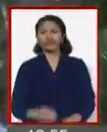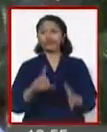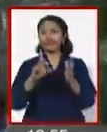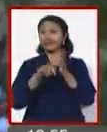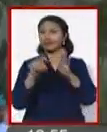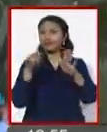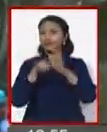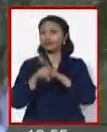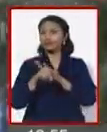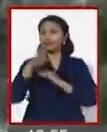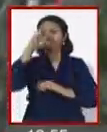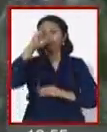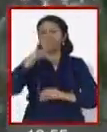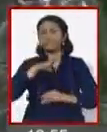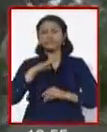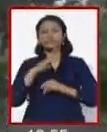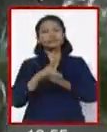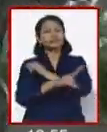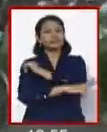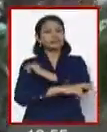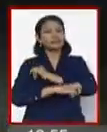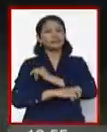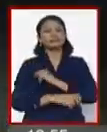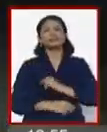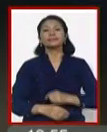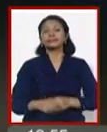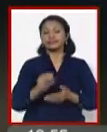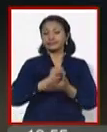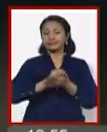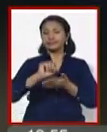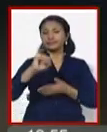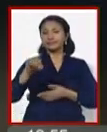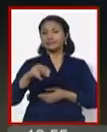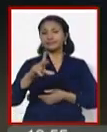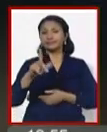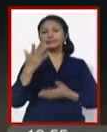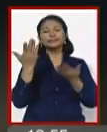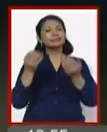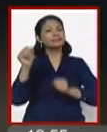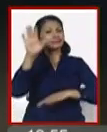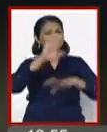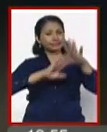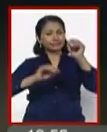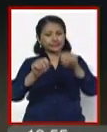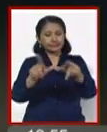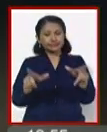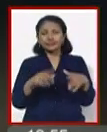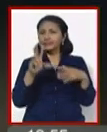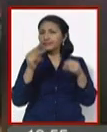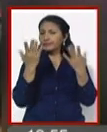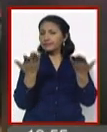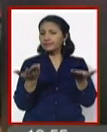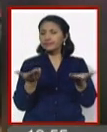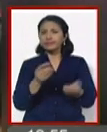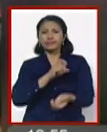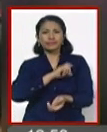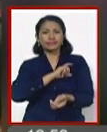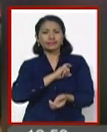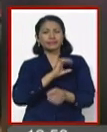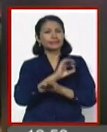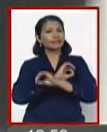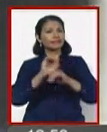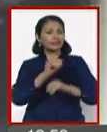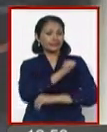Luego del linchamiento de un supuesto delincuente en San Julián, existe preocupación en este municipio, ya que no existe presencia